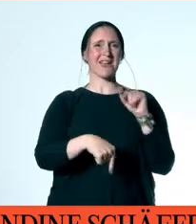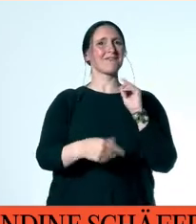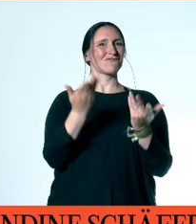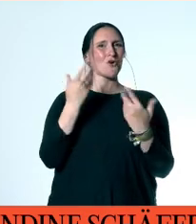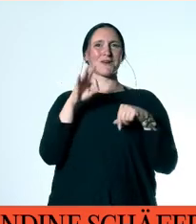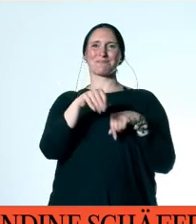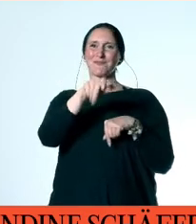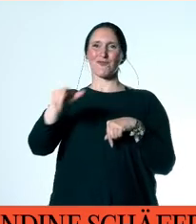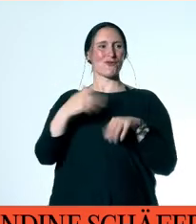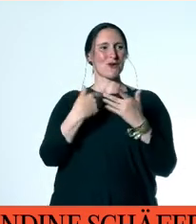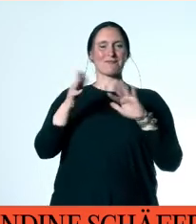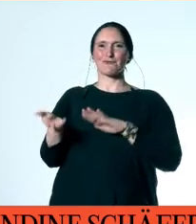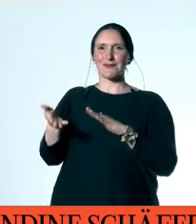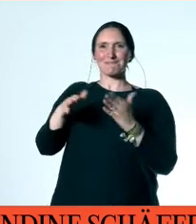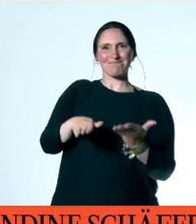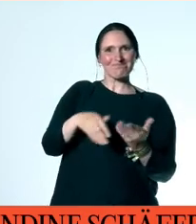ancestros.